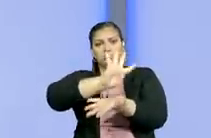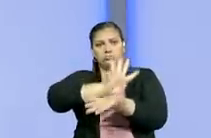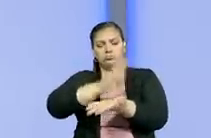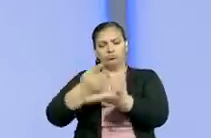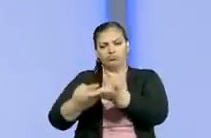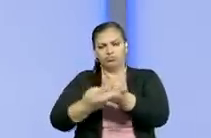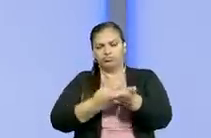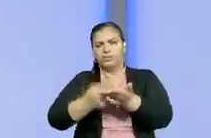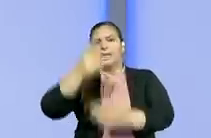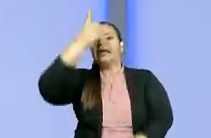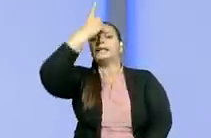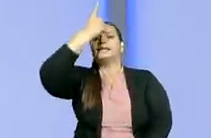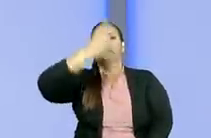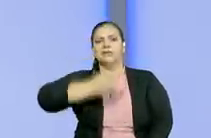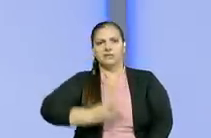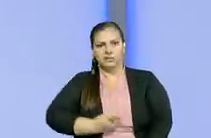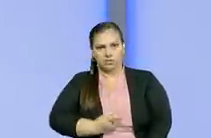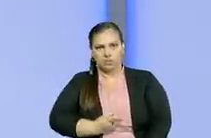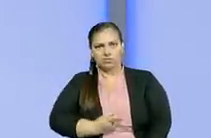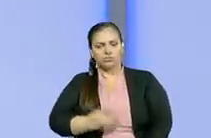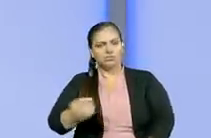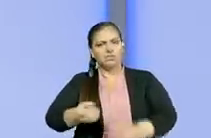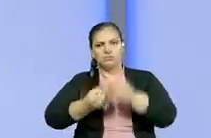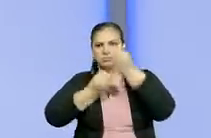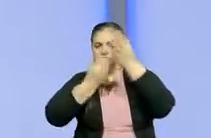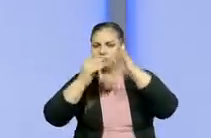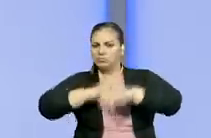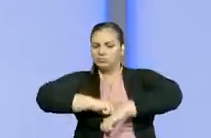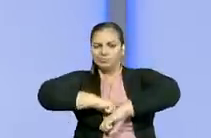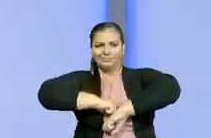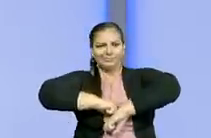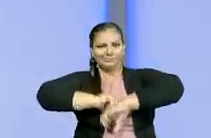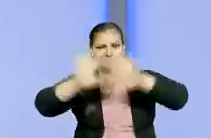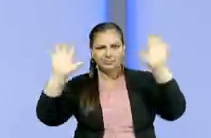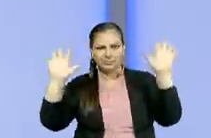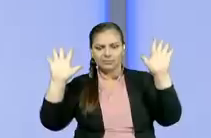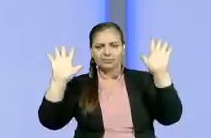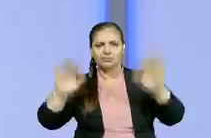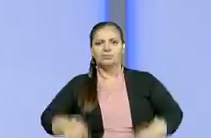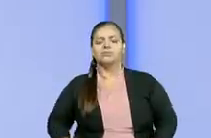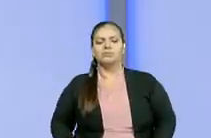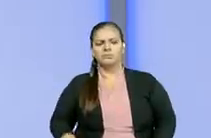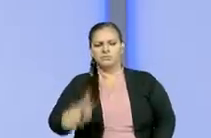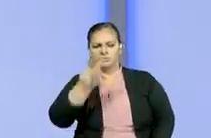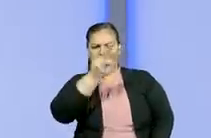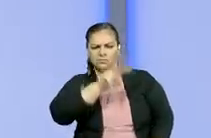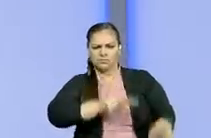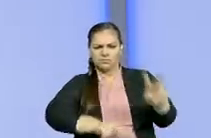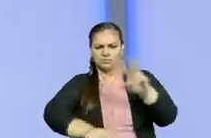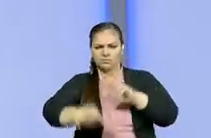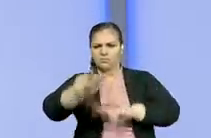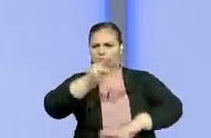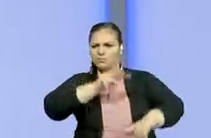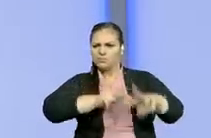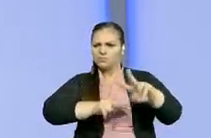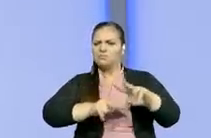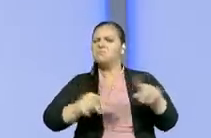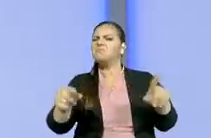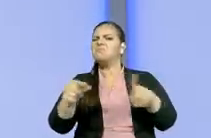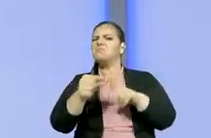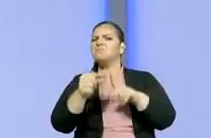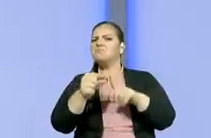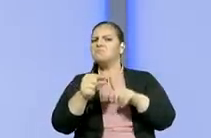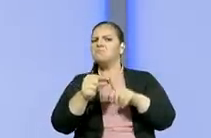ayer el Pleno de la Asamblea Nacional hizo una resolución, un mensaje claro y diáfano hacia el pueblo ecuatoriano.